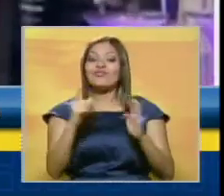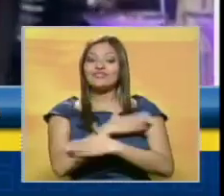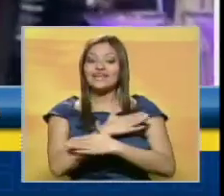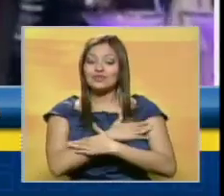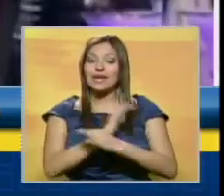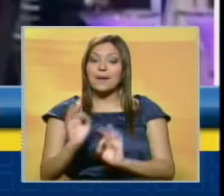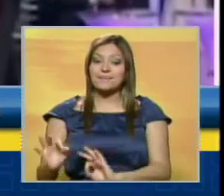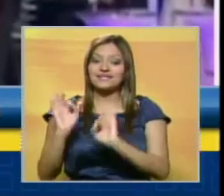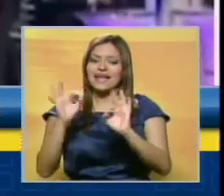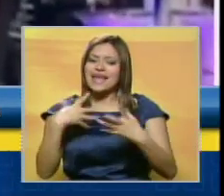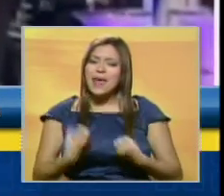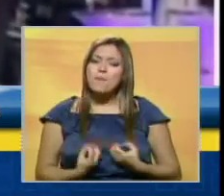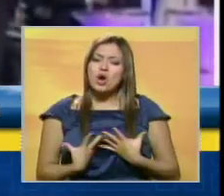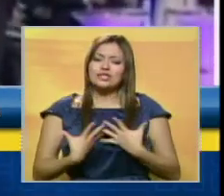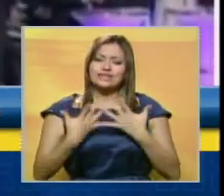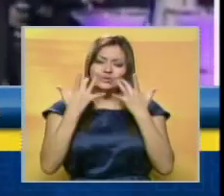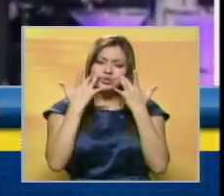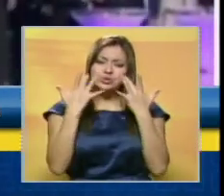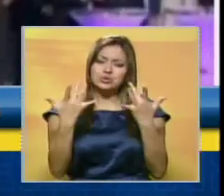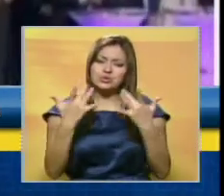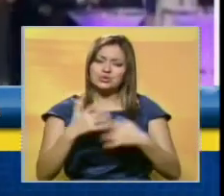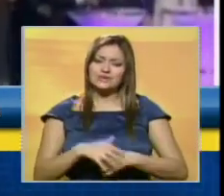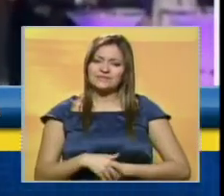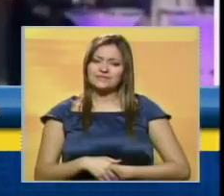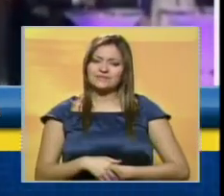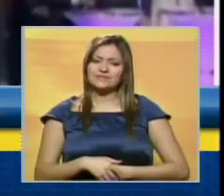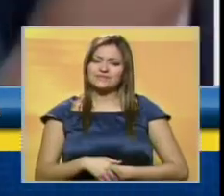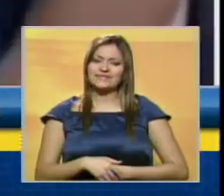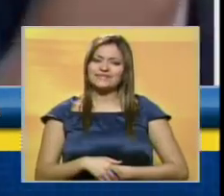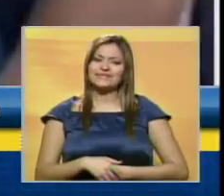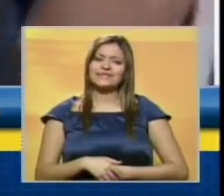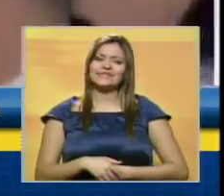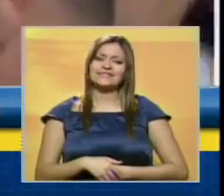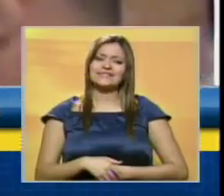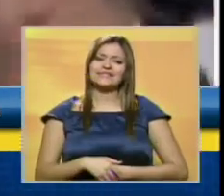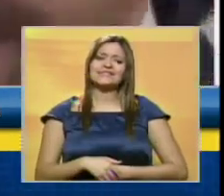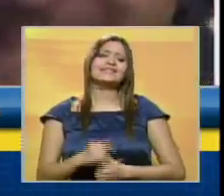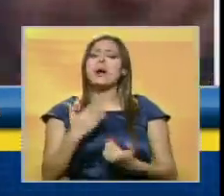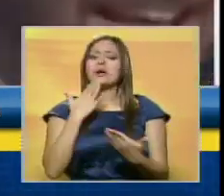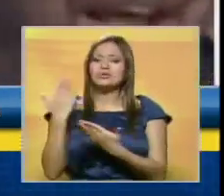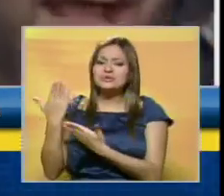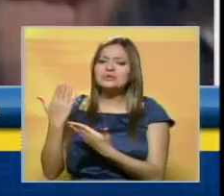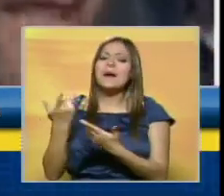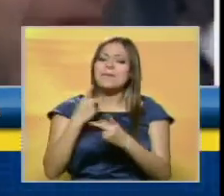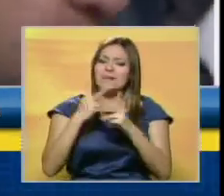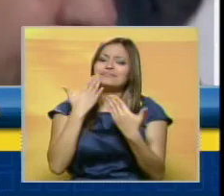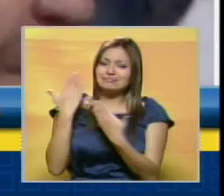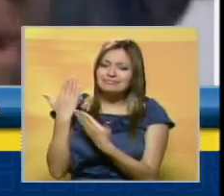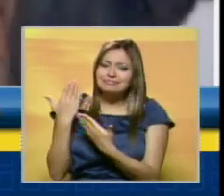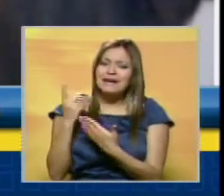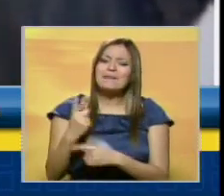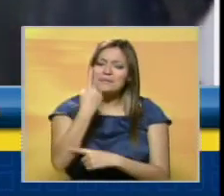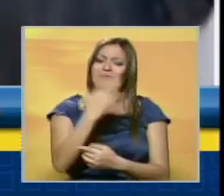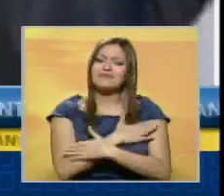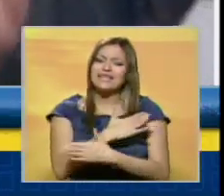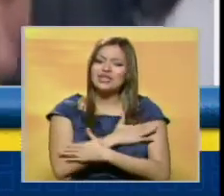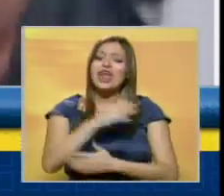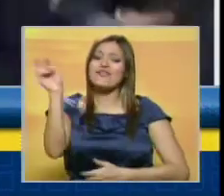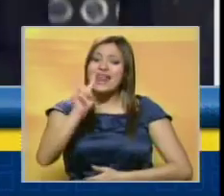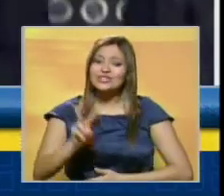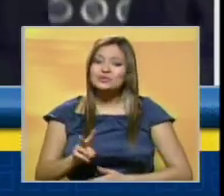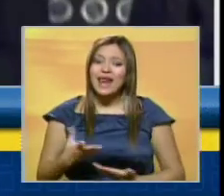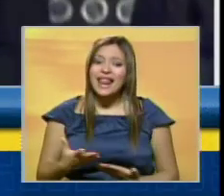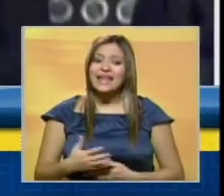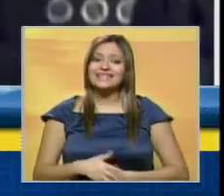galardón. Las emociones hablaron por sí solas. Tenemos a Paco en nuestra mano. Este es el primer Goya para